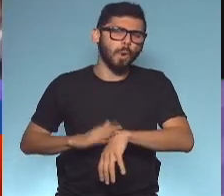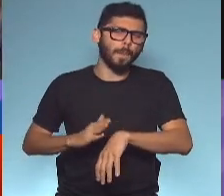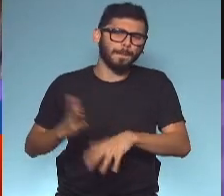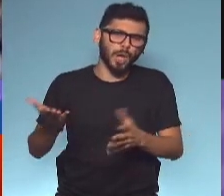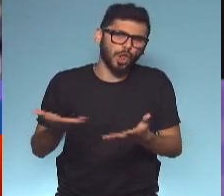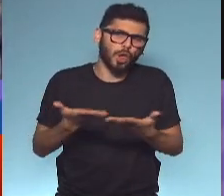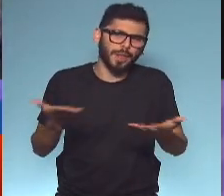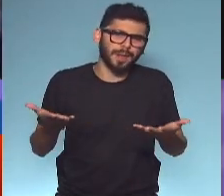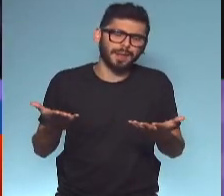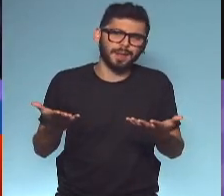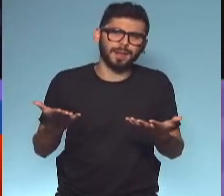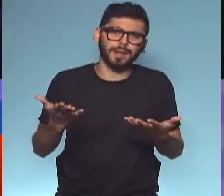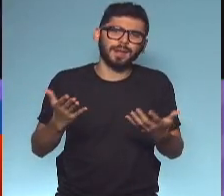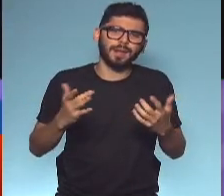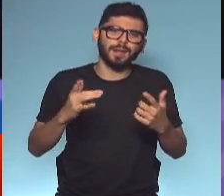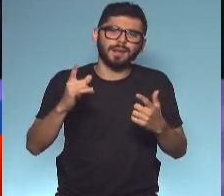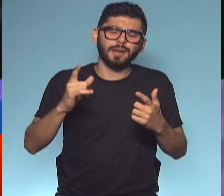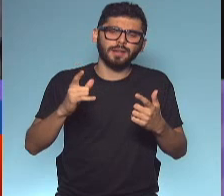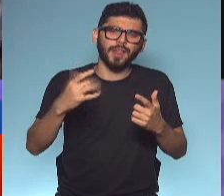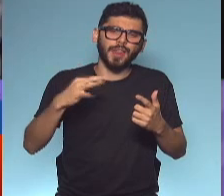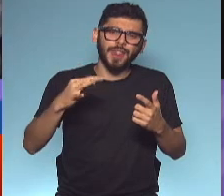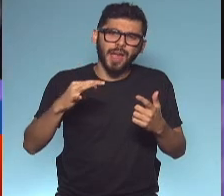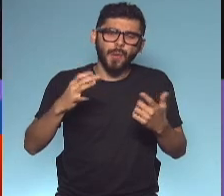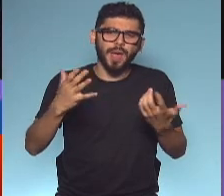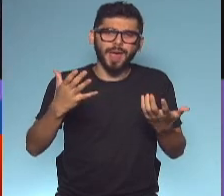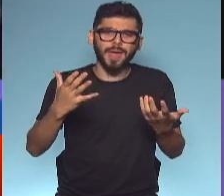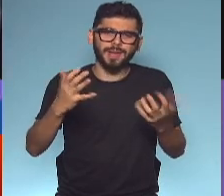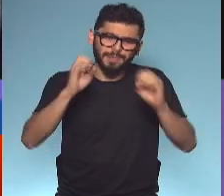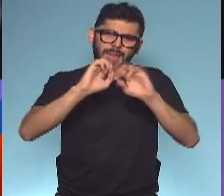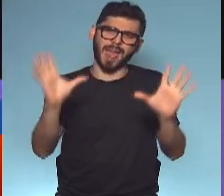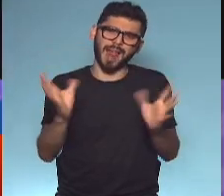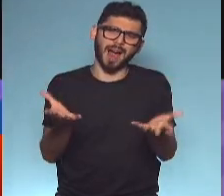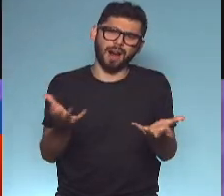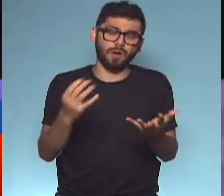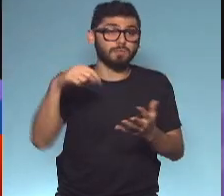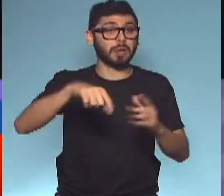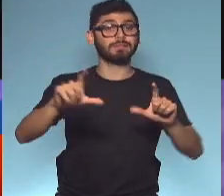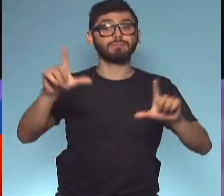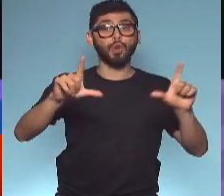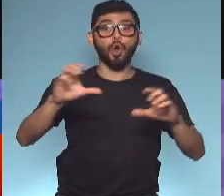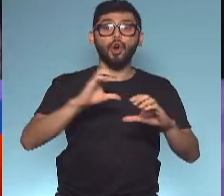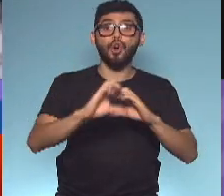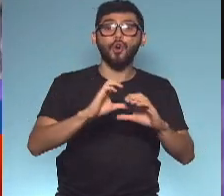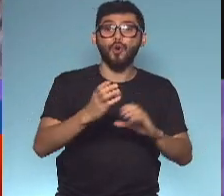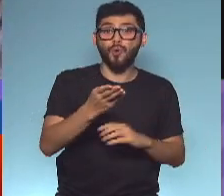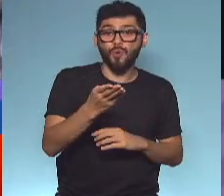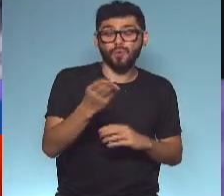sacarnos un poquito más algunos lentes, porque en esos escenarios que se dan, en estos medios de comunicación que forman